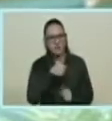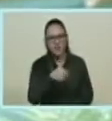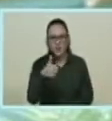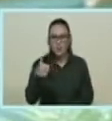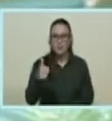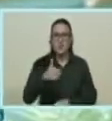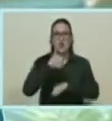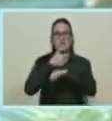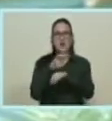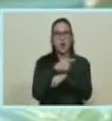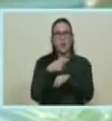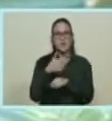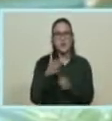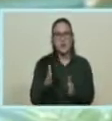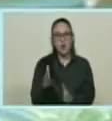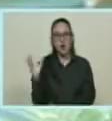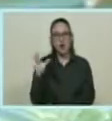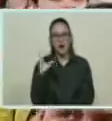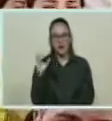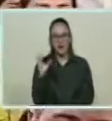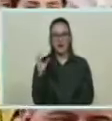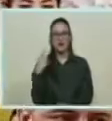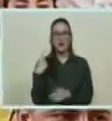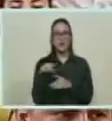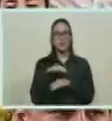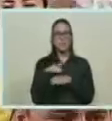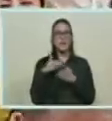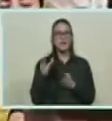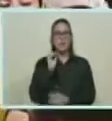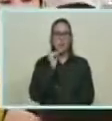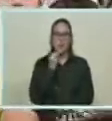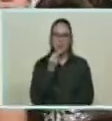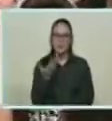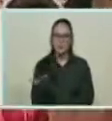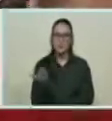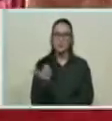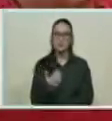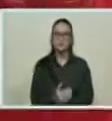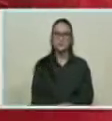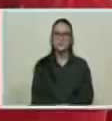El jefe de gobierno de Caracas, el mayor general Benavides, el ministro de la Juventud,